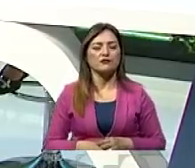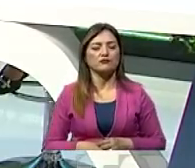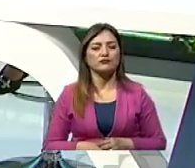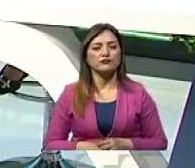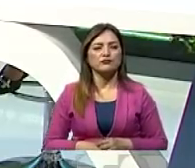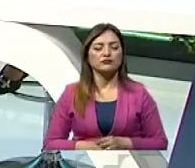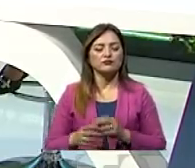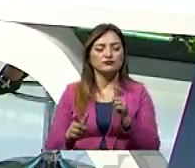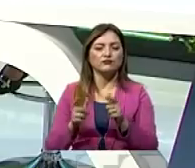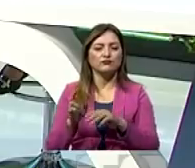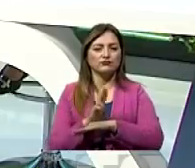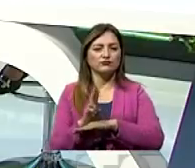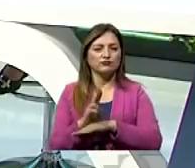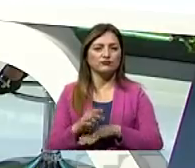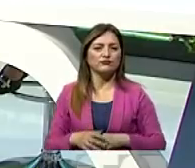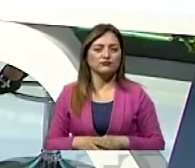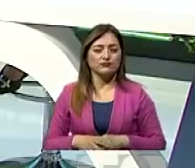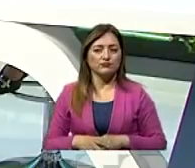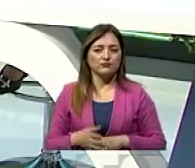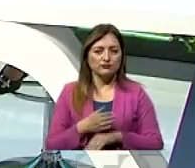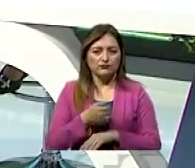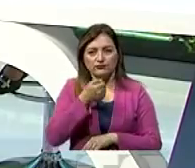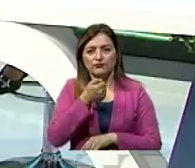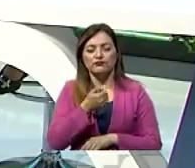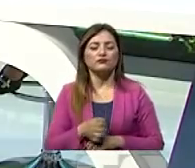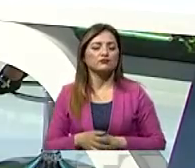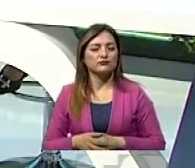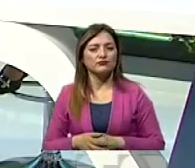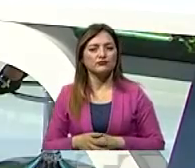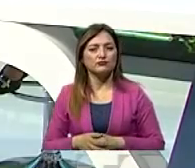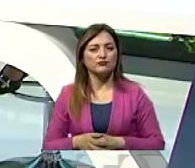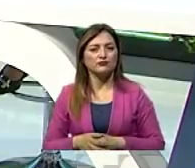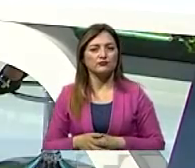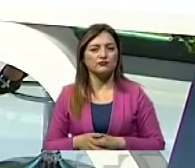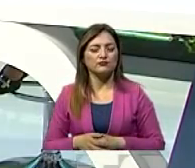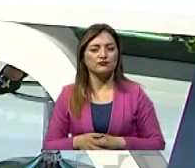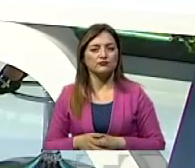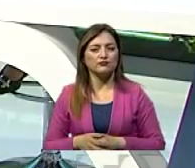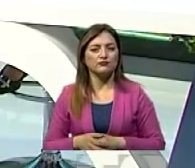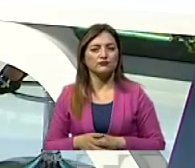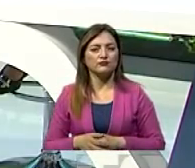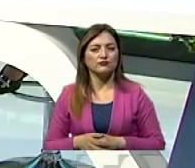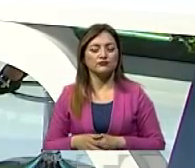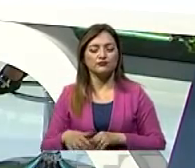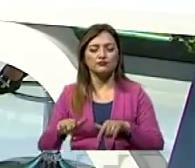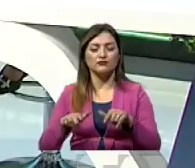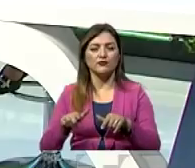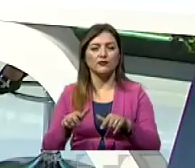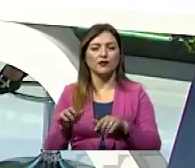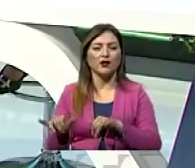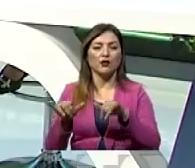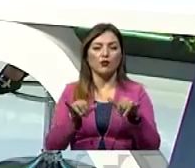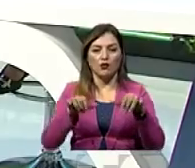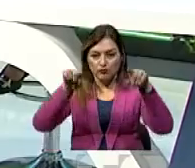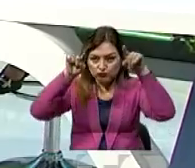usuarios, recordemos cuando los estábamos entrevistando ayer, básicamente ellos nos mencionaban que este lugar parecía potrero. Si es